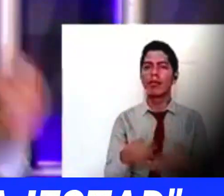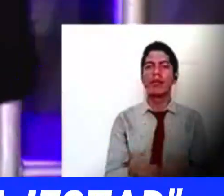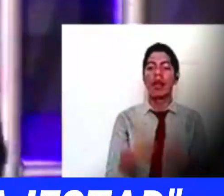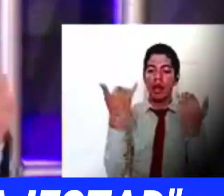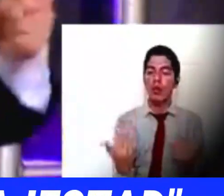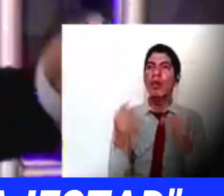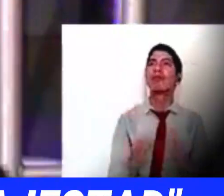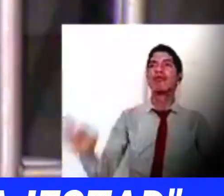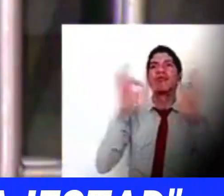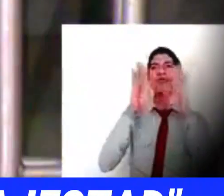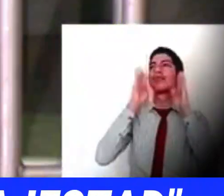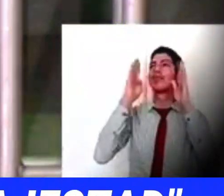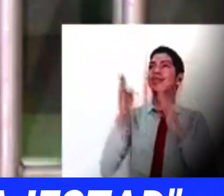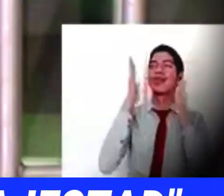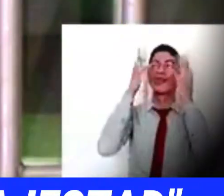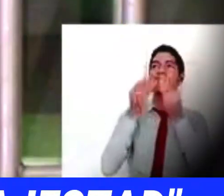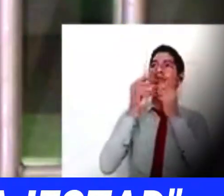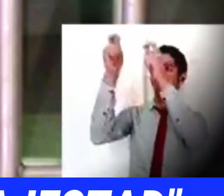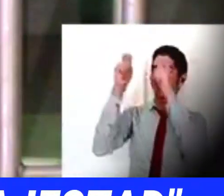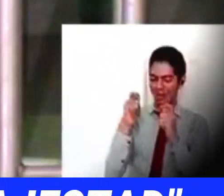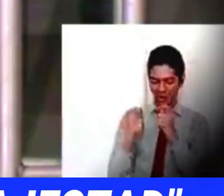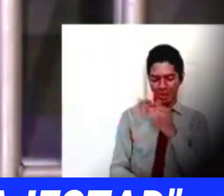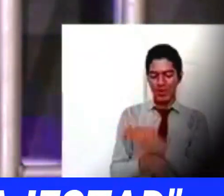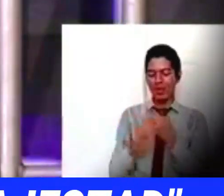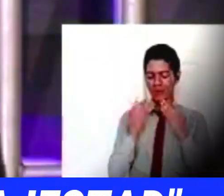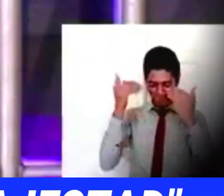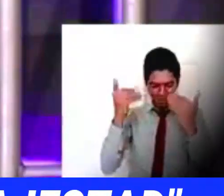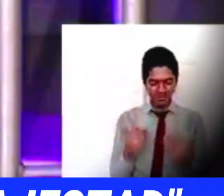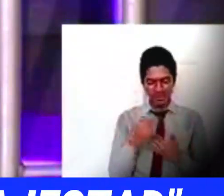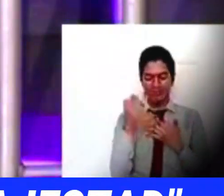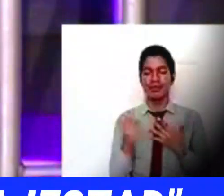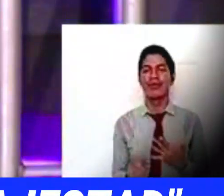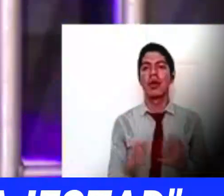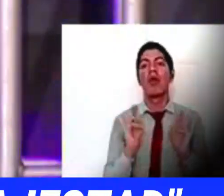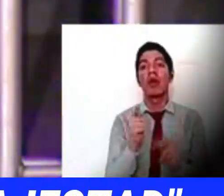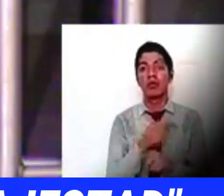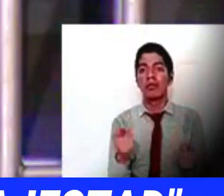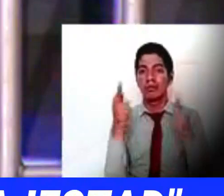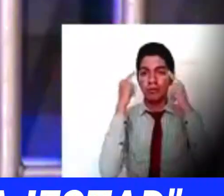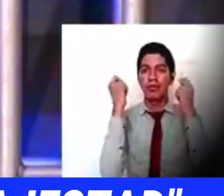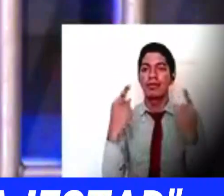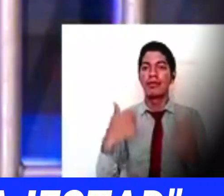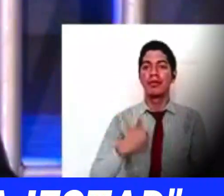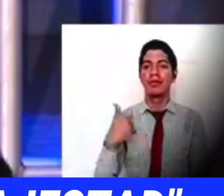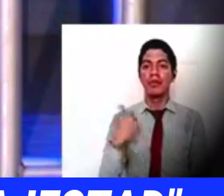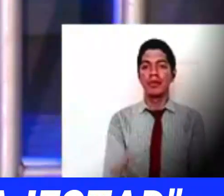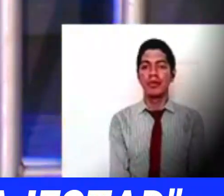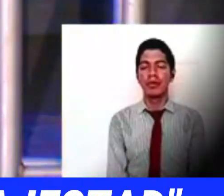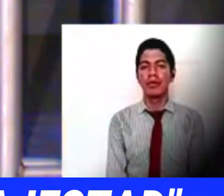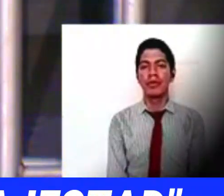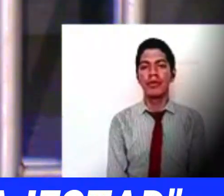sigue coronando de bondades. Oh, si usted pudiese entender eso en esta hora, estimado joven, Retén, retén lo que